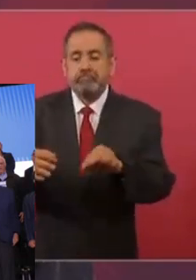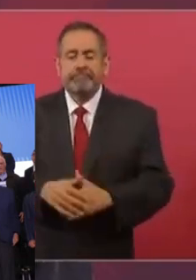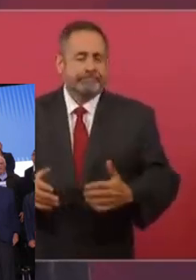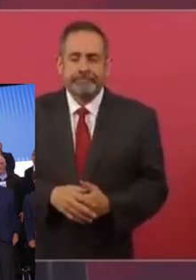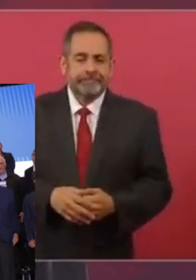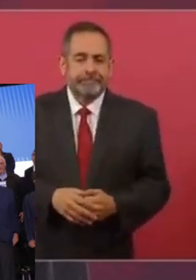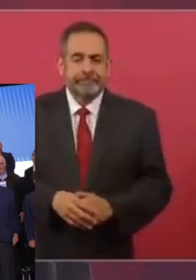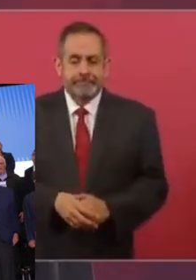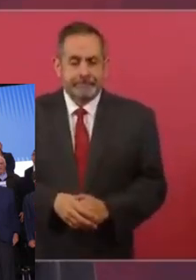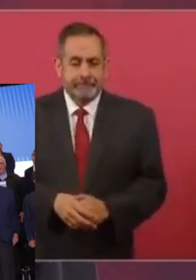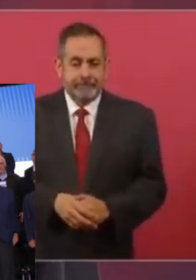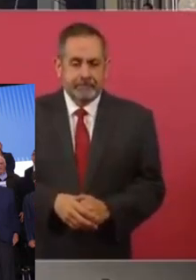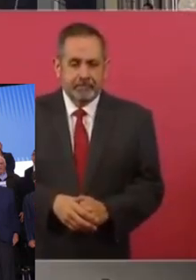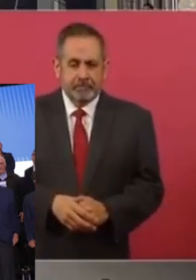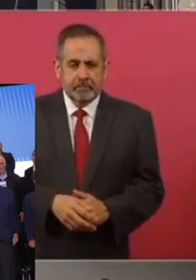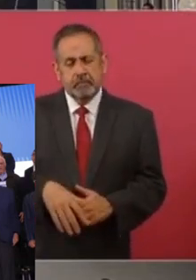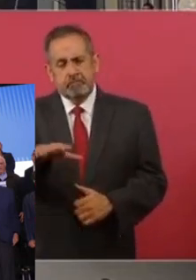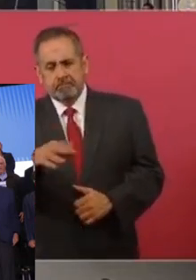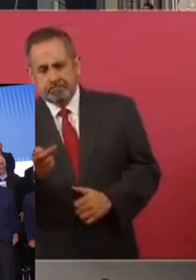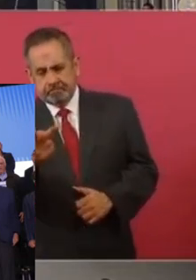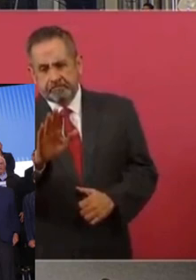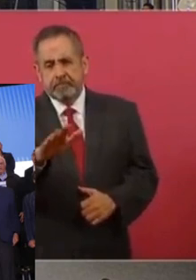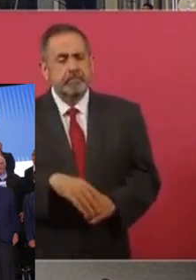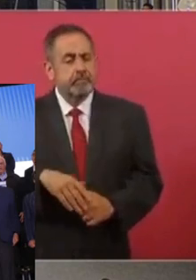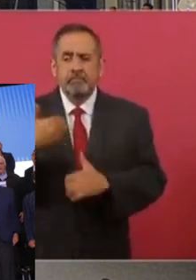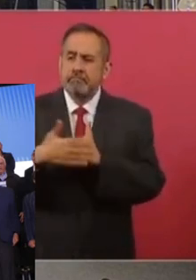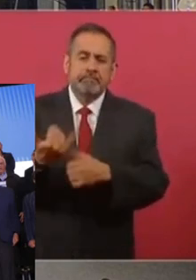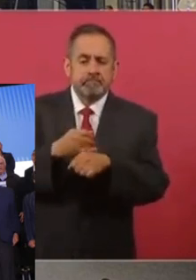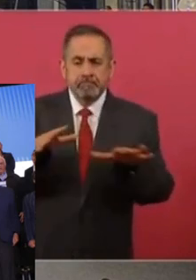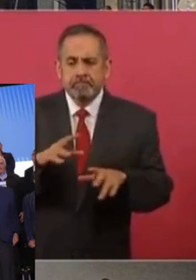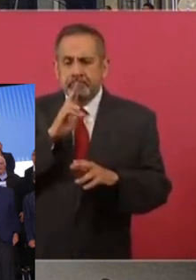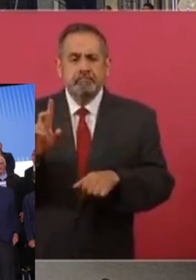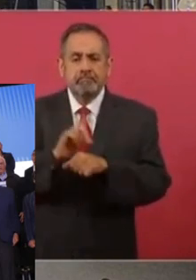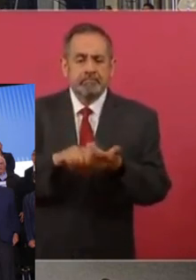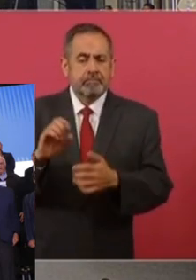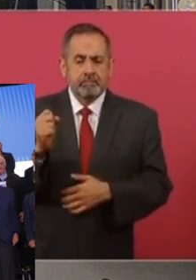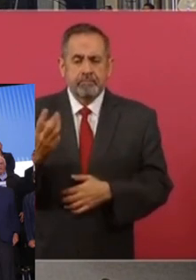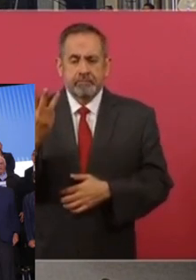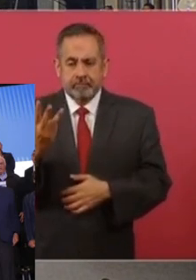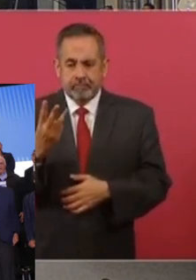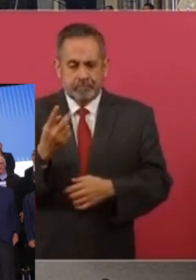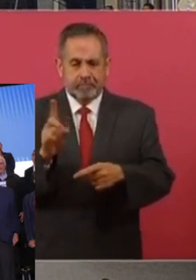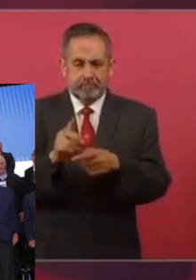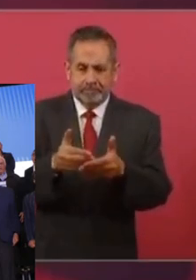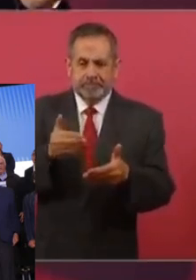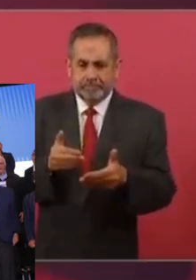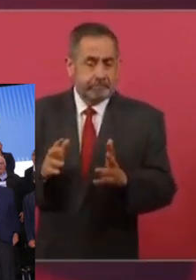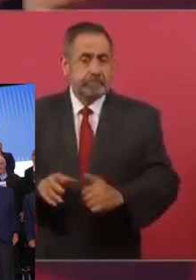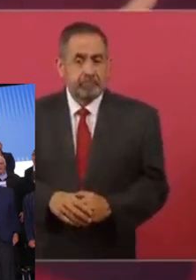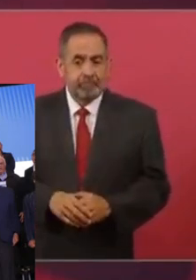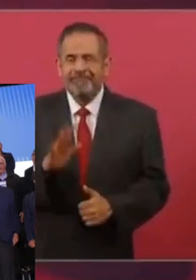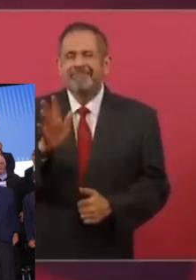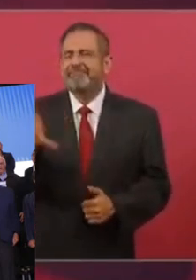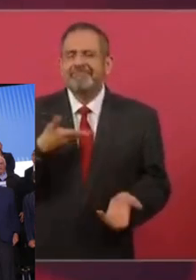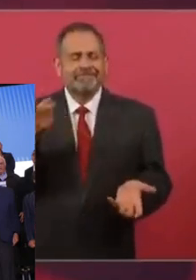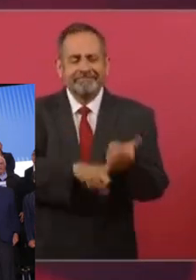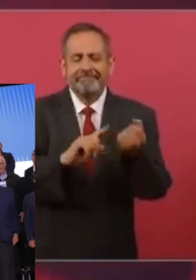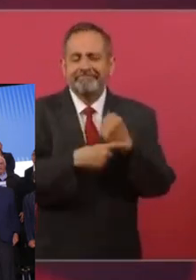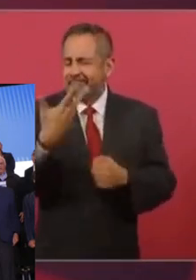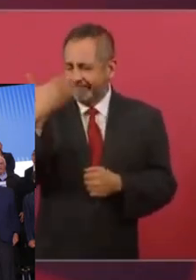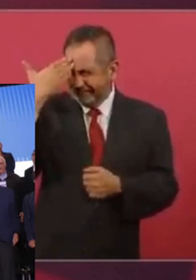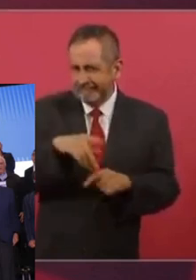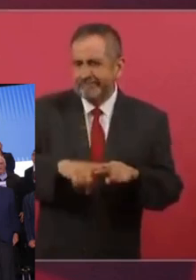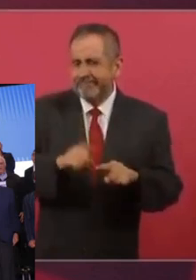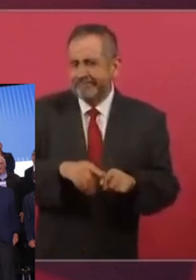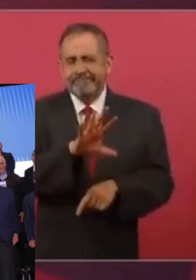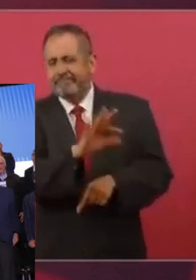¿Quién? Incluso, presidente, llama la atención que van a dar a conocer pues, el resultado del 3 de septiembre, días antes de... No, pues es que eso ya lo tienen resuelto. Ya está